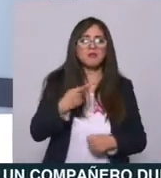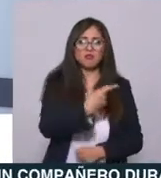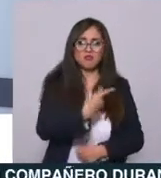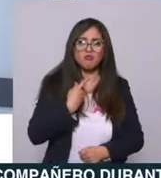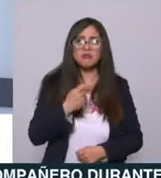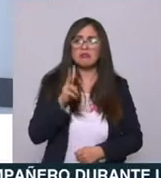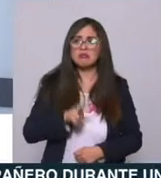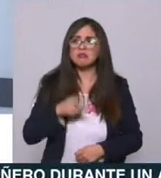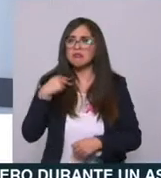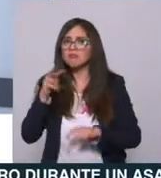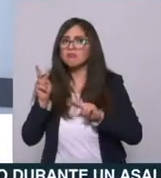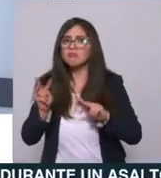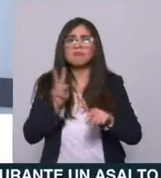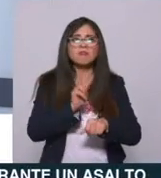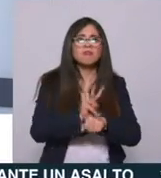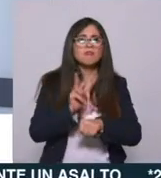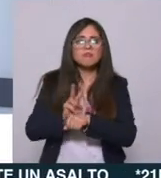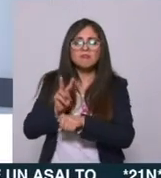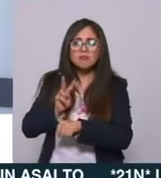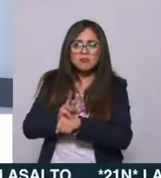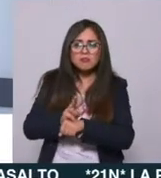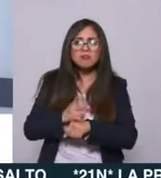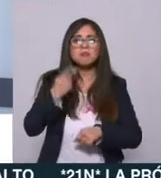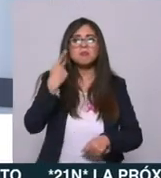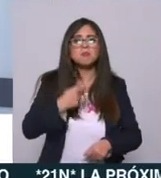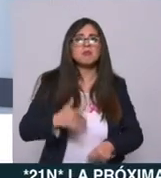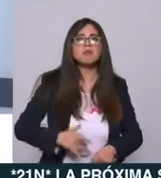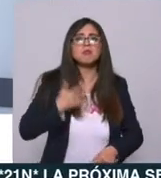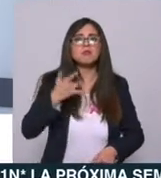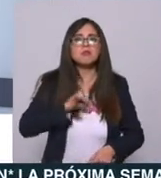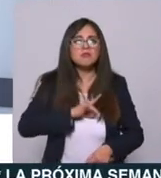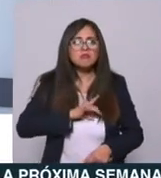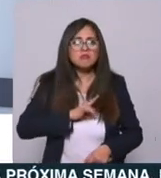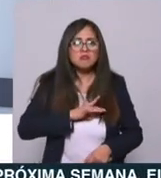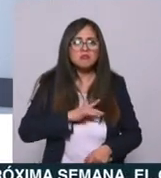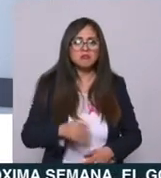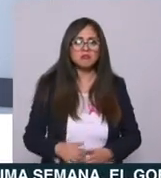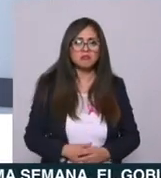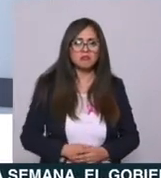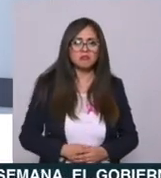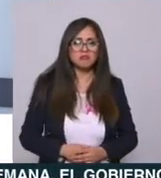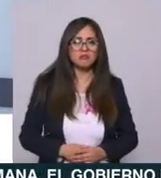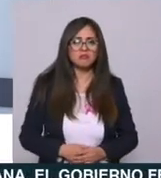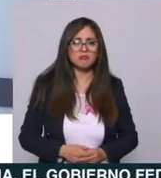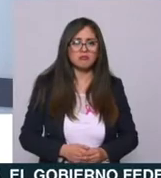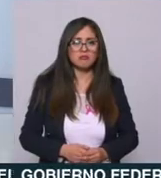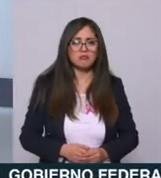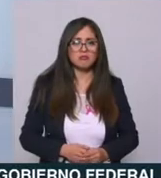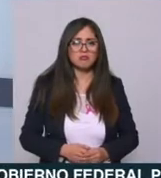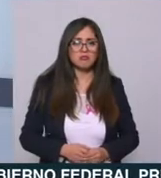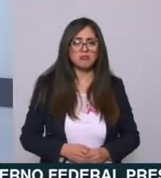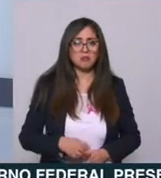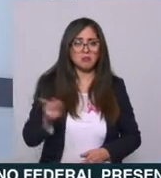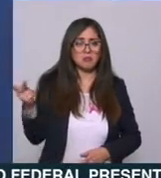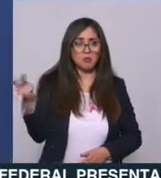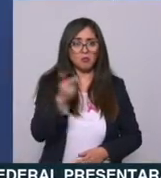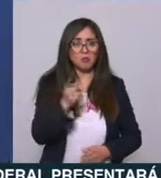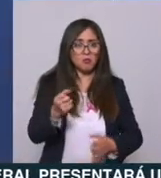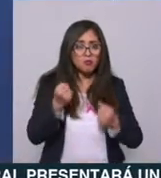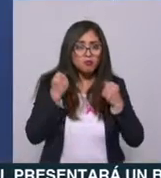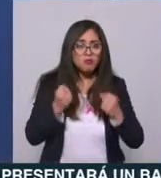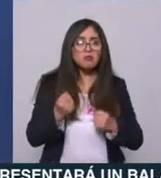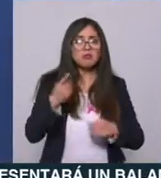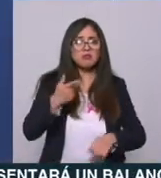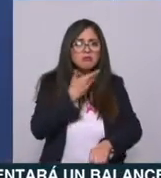muy, muy alerta y pues a lo mejor con un poco de pánico y una sensación. Pero fuertes para seguir con el proceso y que se les haga